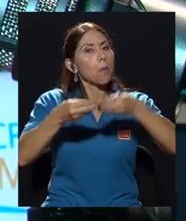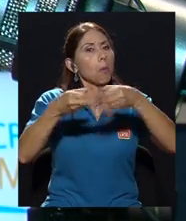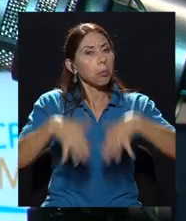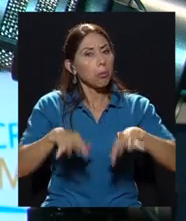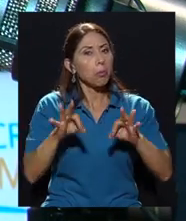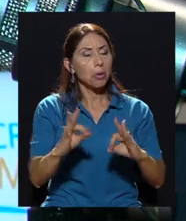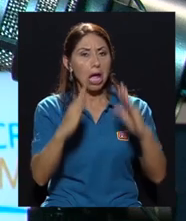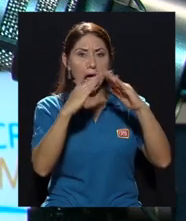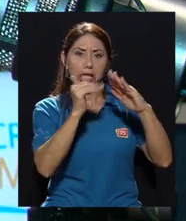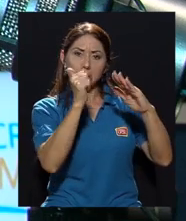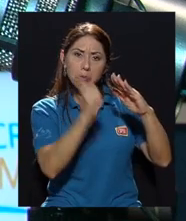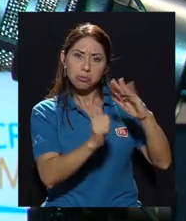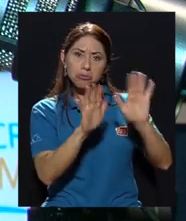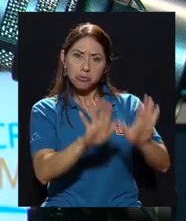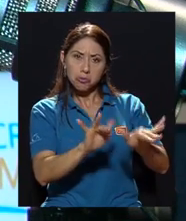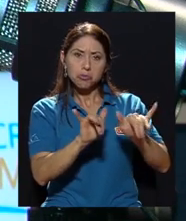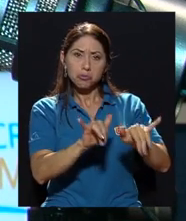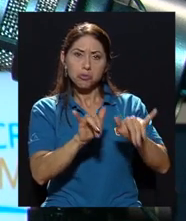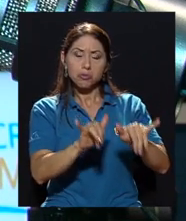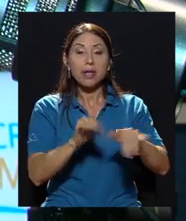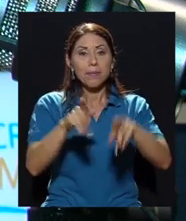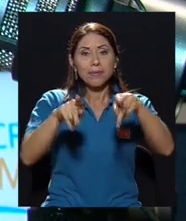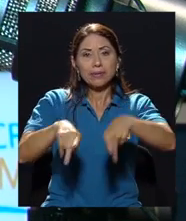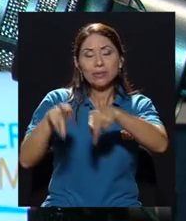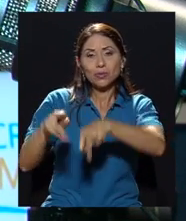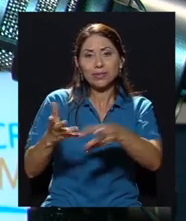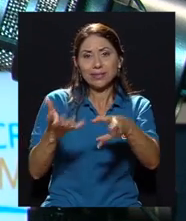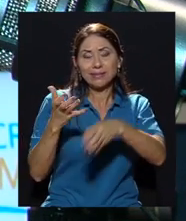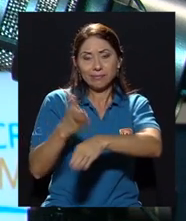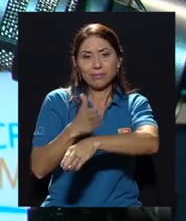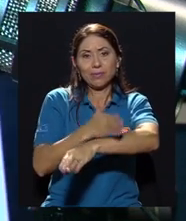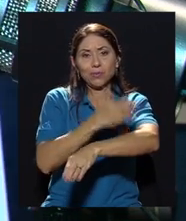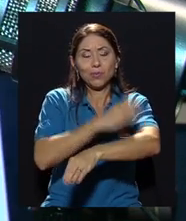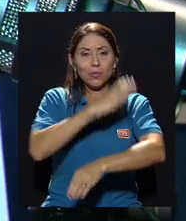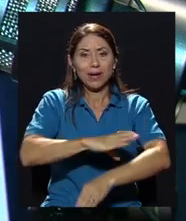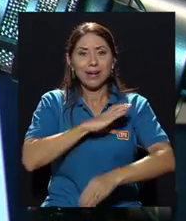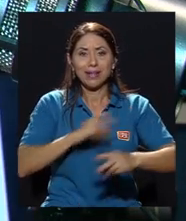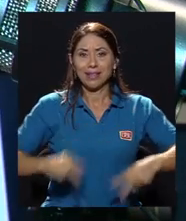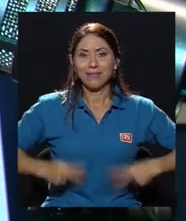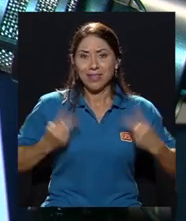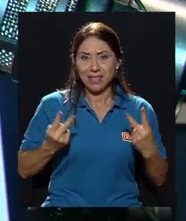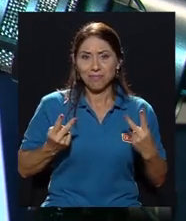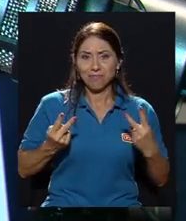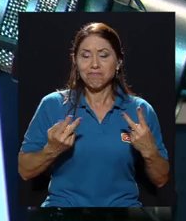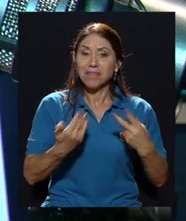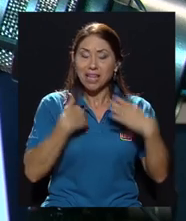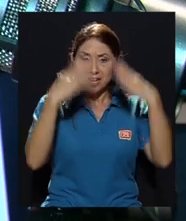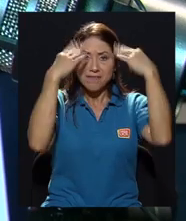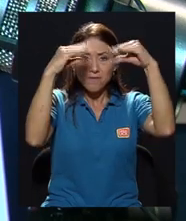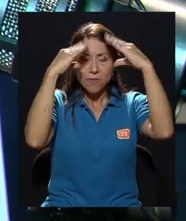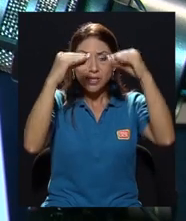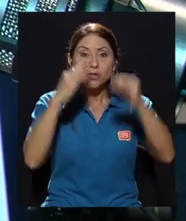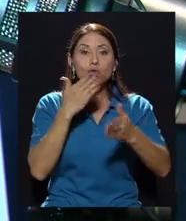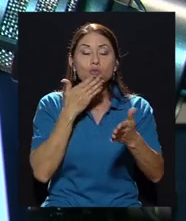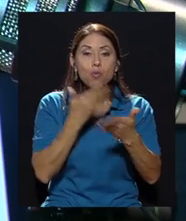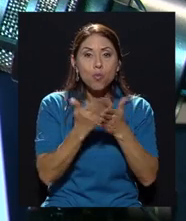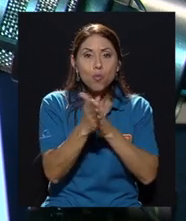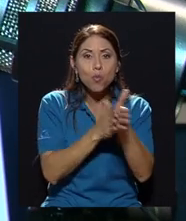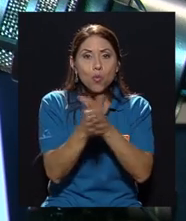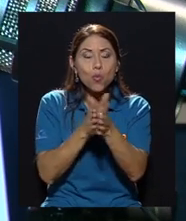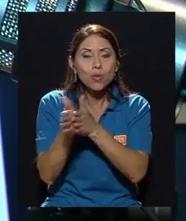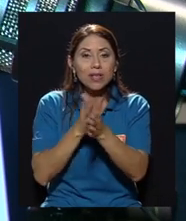tiempo disponible, están en casa, y personas que quieren mejorar su calidad de vida, tener información